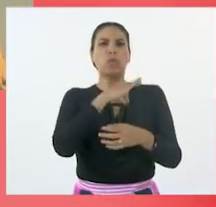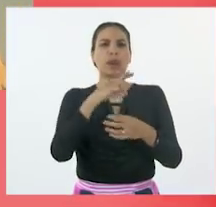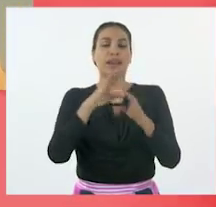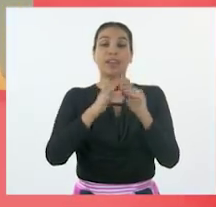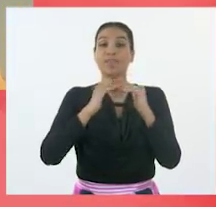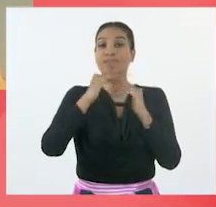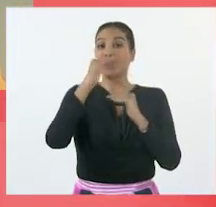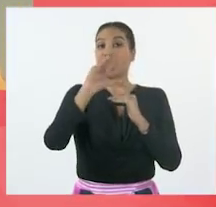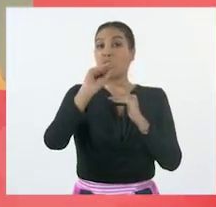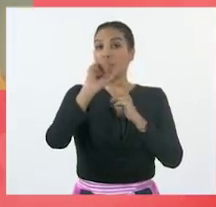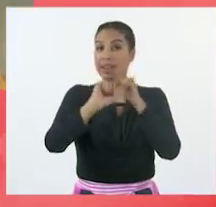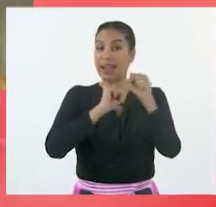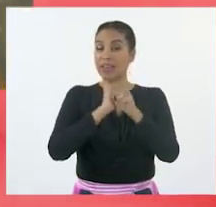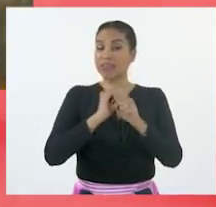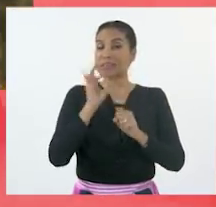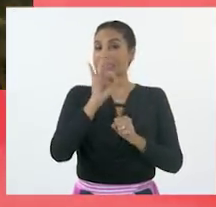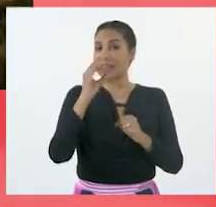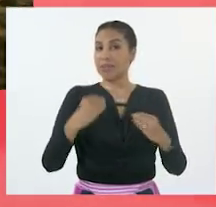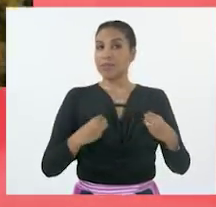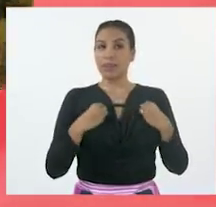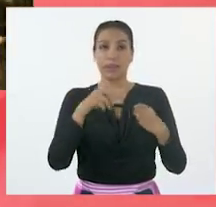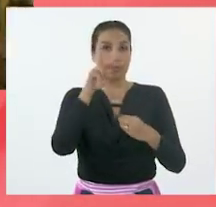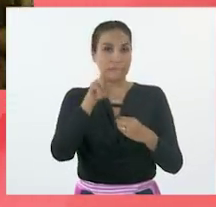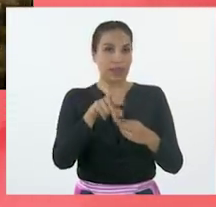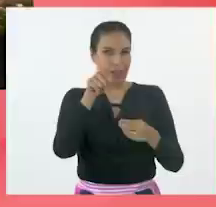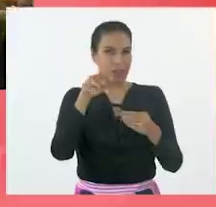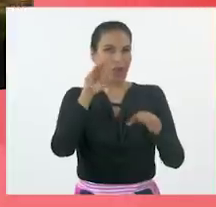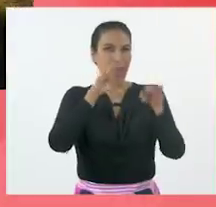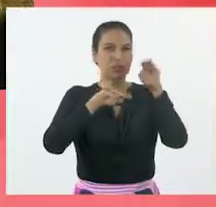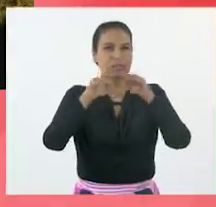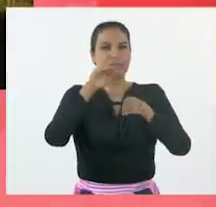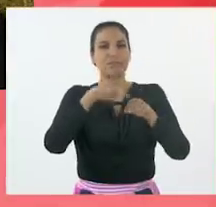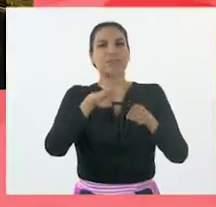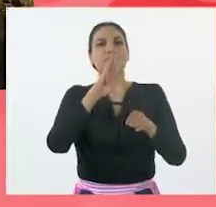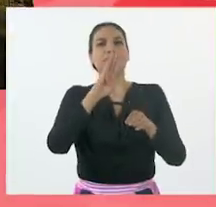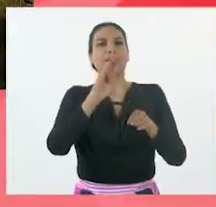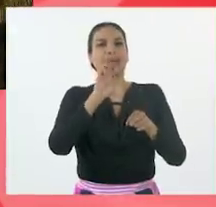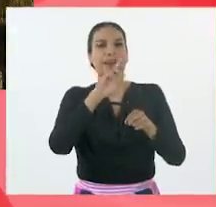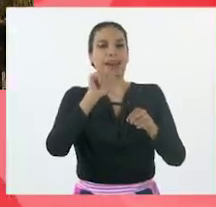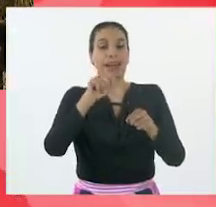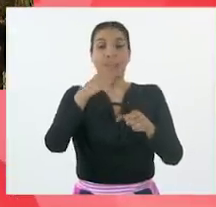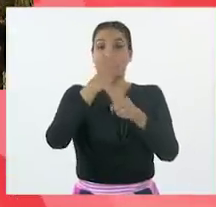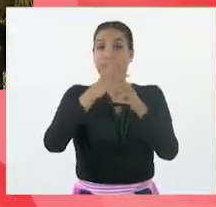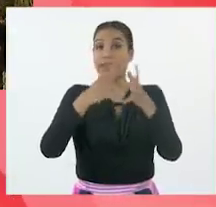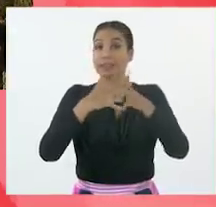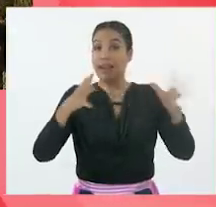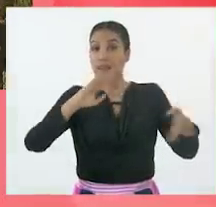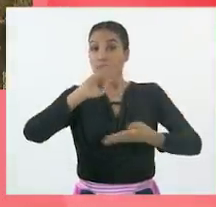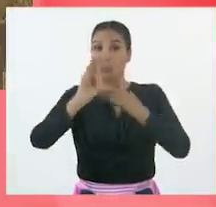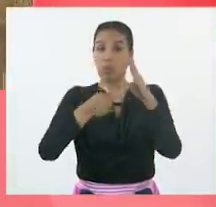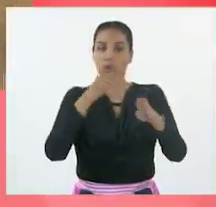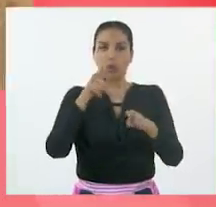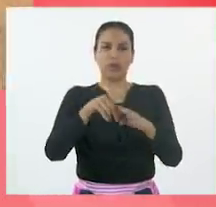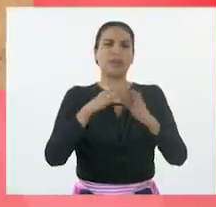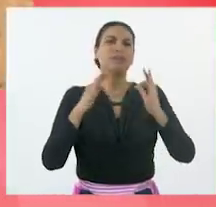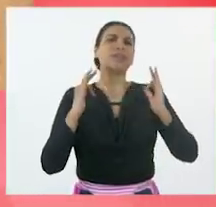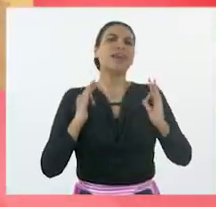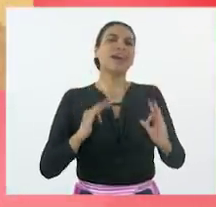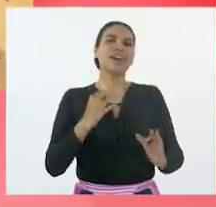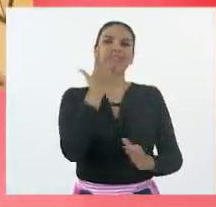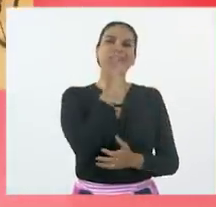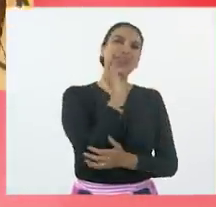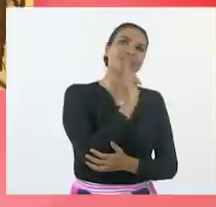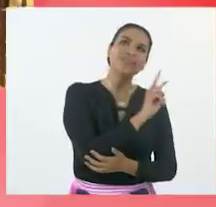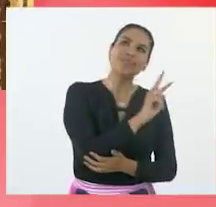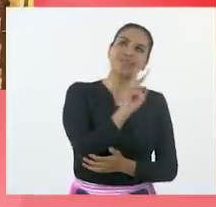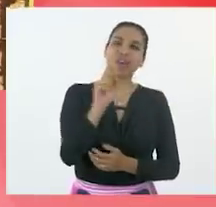los 90 años de vida. Lo cierto es que la Peña de Bernal es la tercera más grande del mundo. La tranquila belleza del